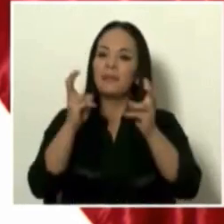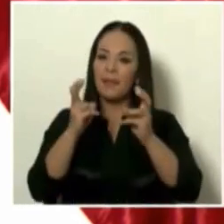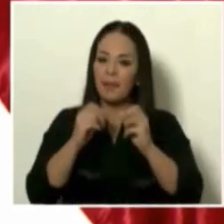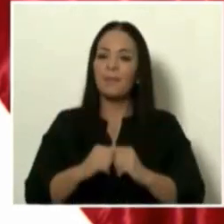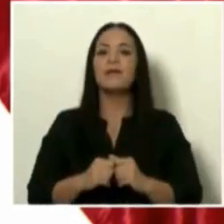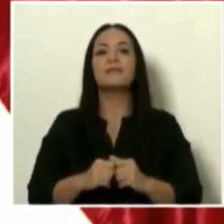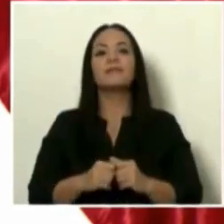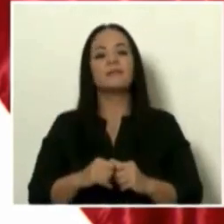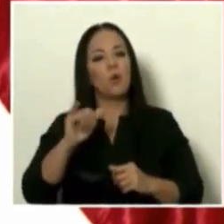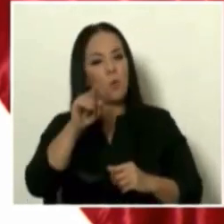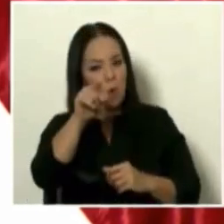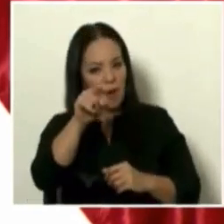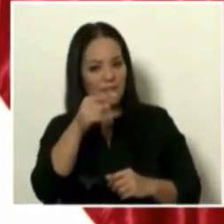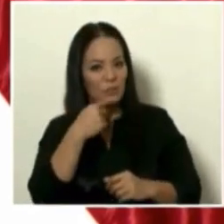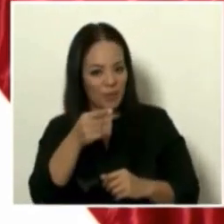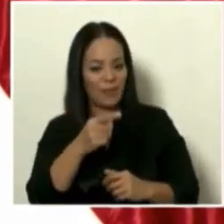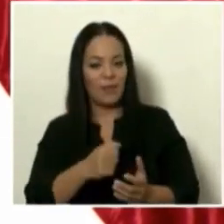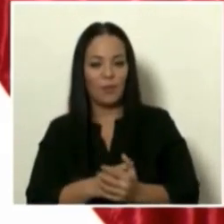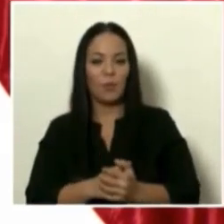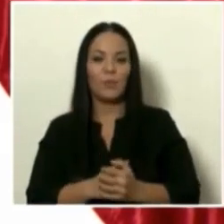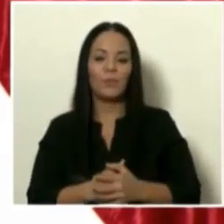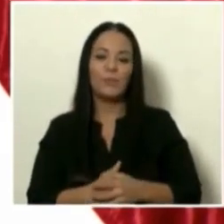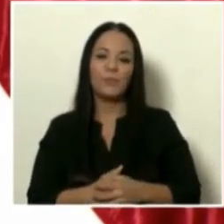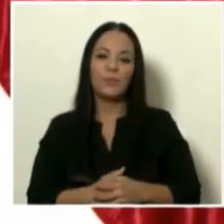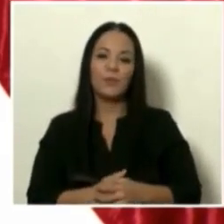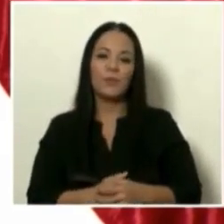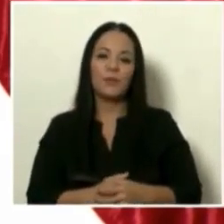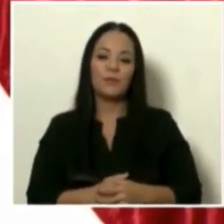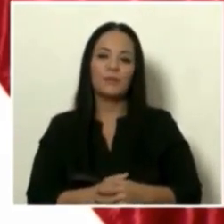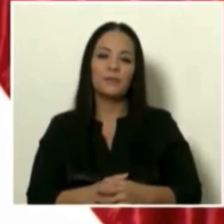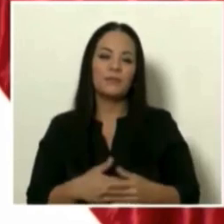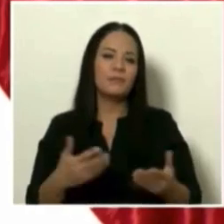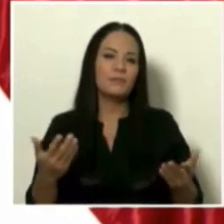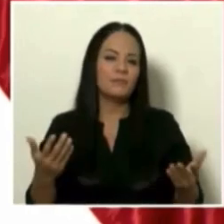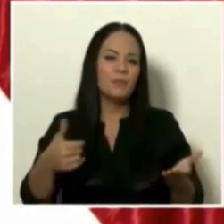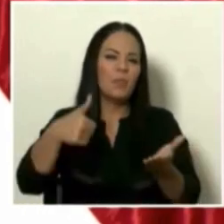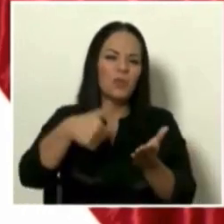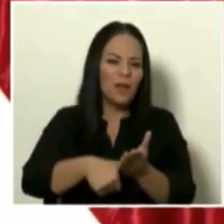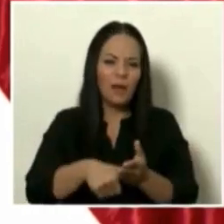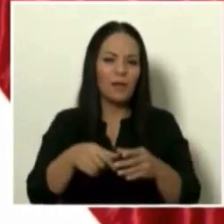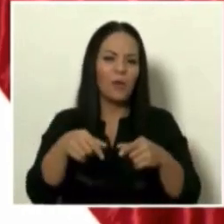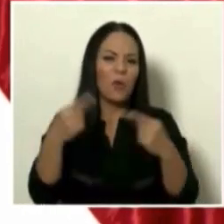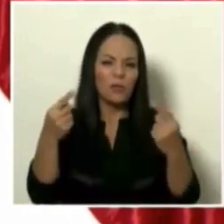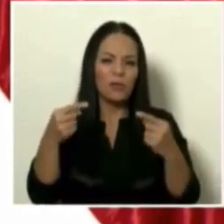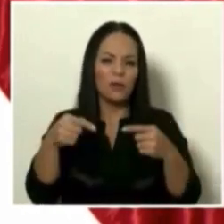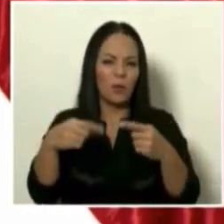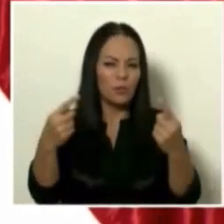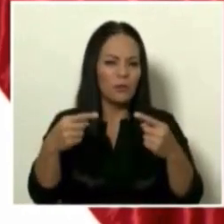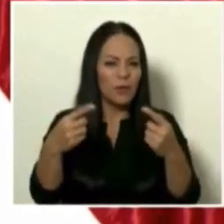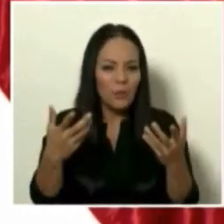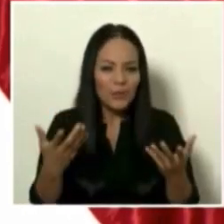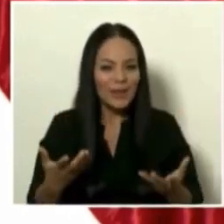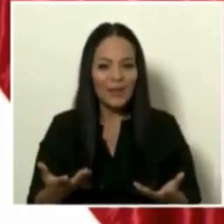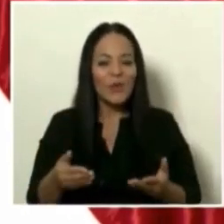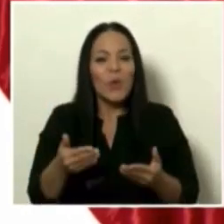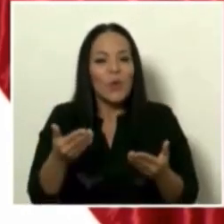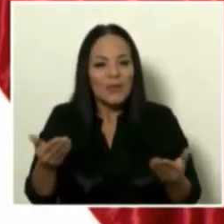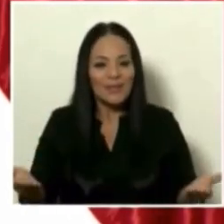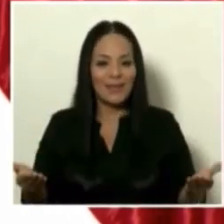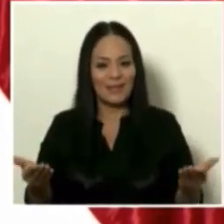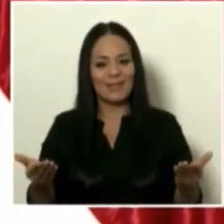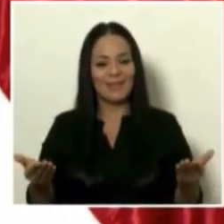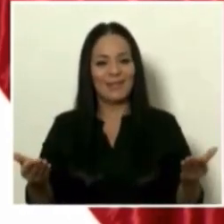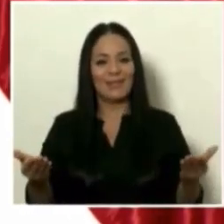usted menciona, de votar en contra de cosas que para el movimiento,